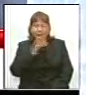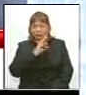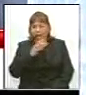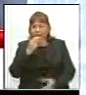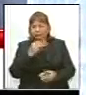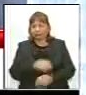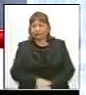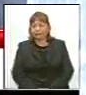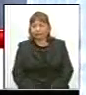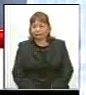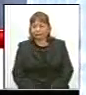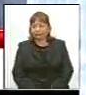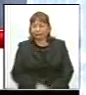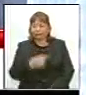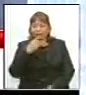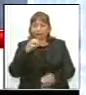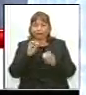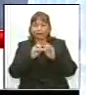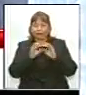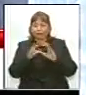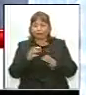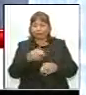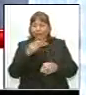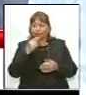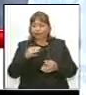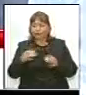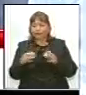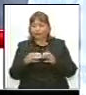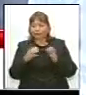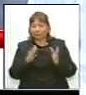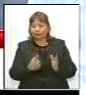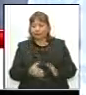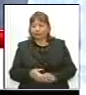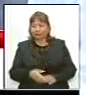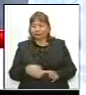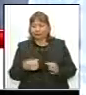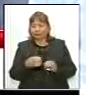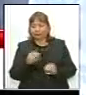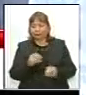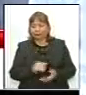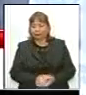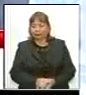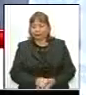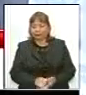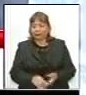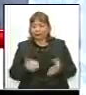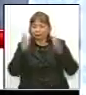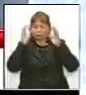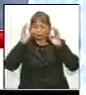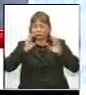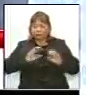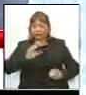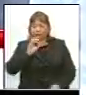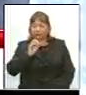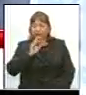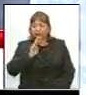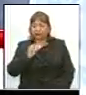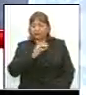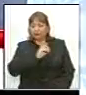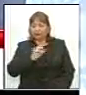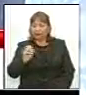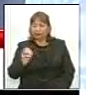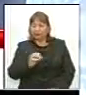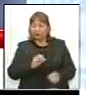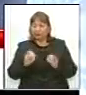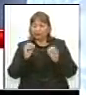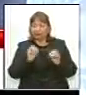señor presidente, dice claramente las atribuciones del Consejo Directivo de Congreso. Adoptar acuerdos, B, etcétera. No hay ningún